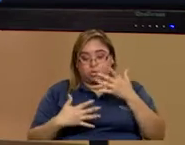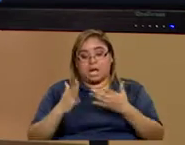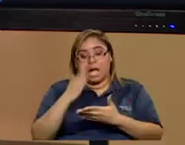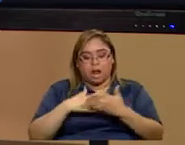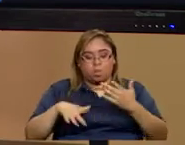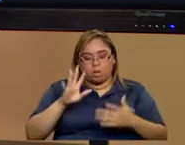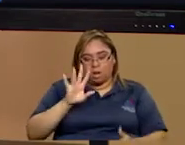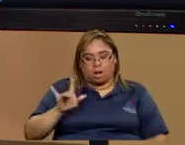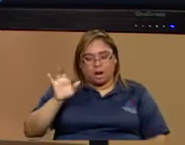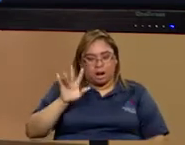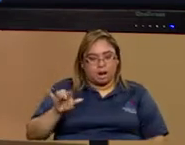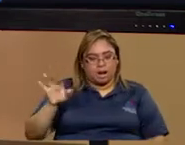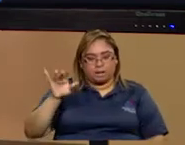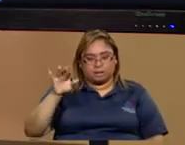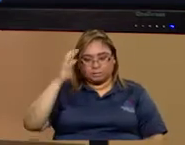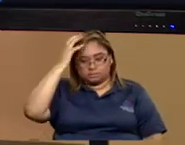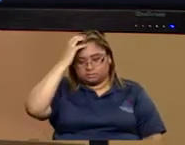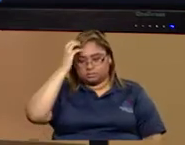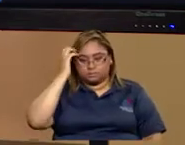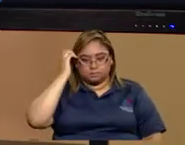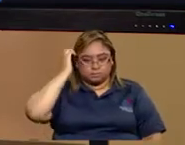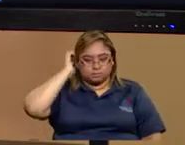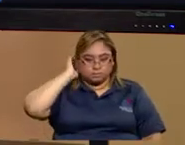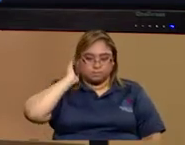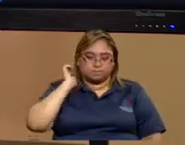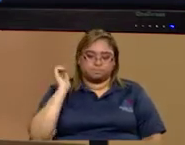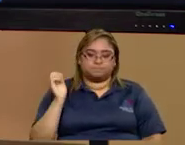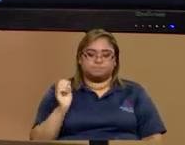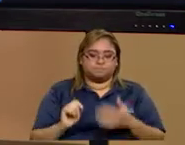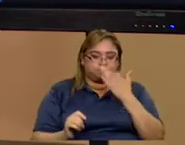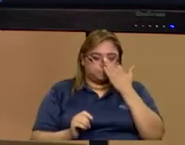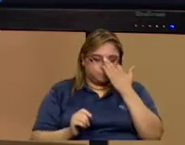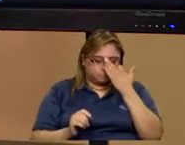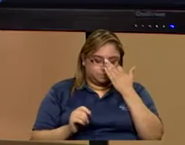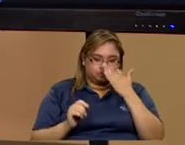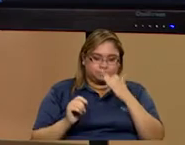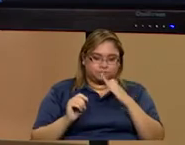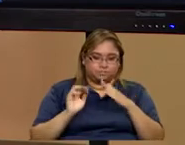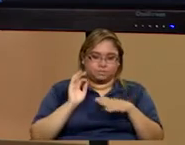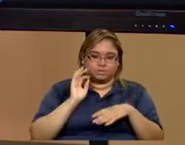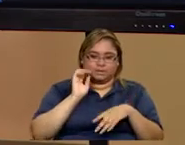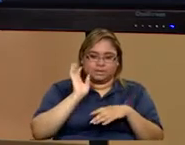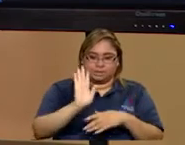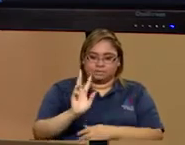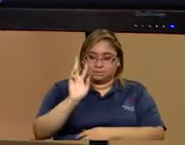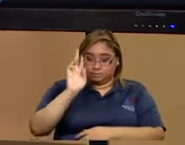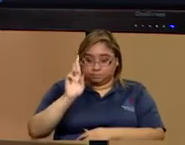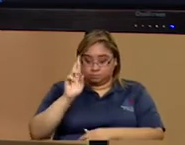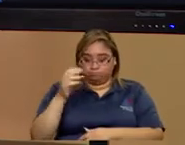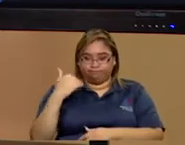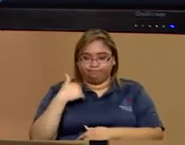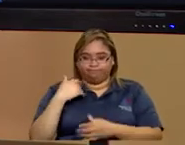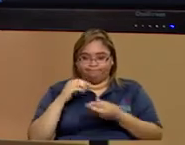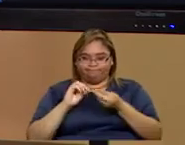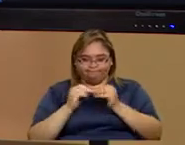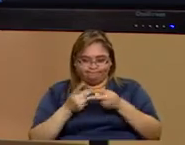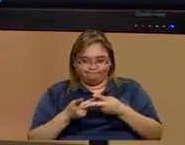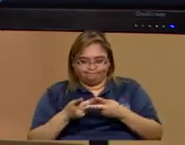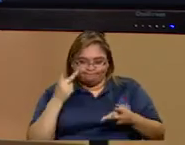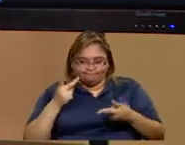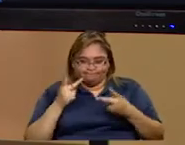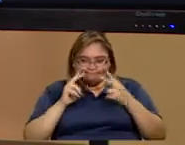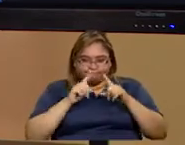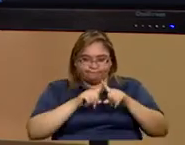que presentan en su parte externa, son resistencias que su valor, una vez que usted lo mida con el multímetro, debe